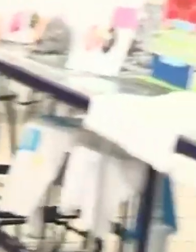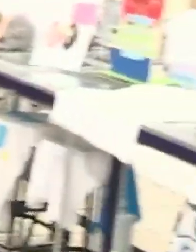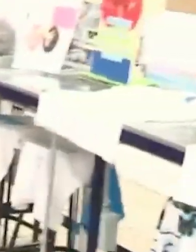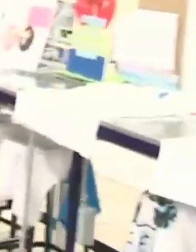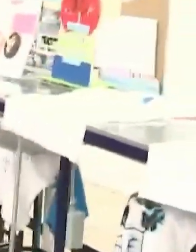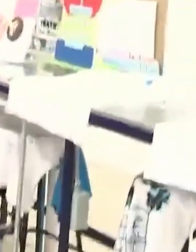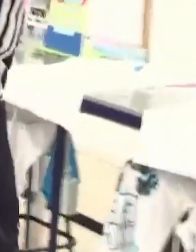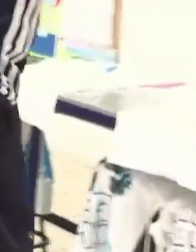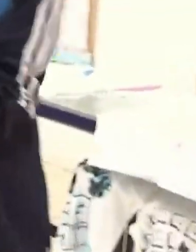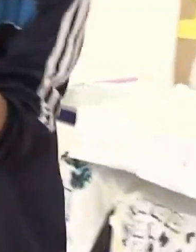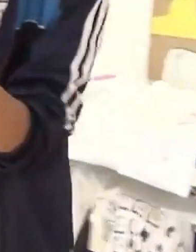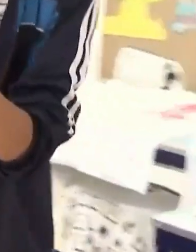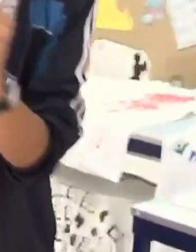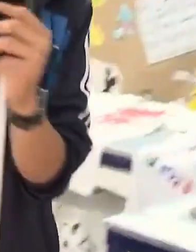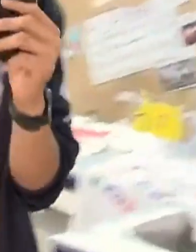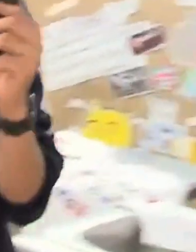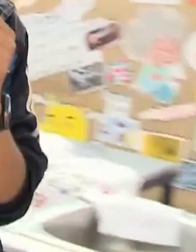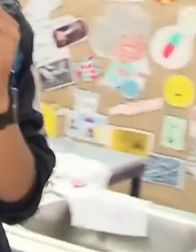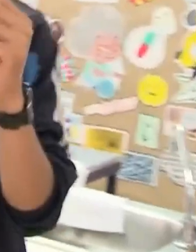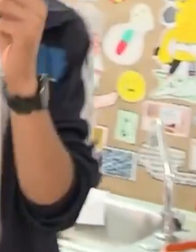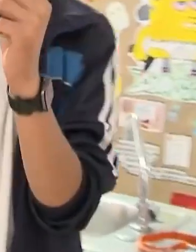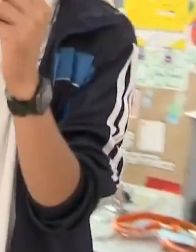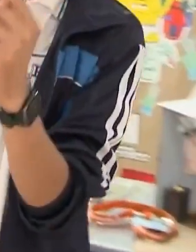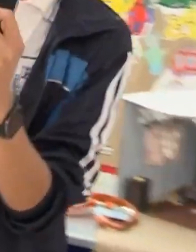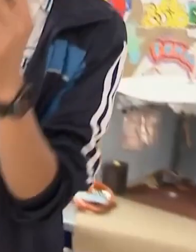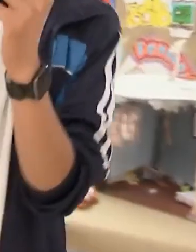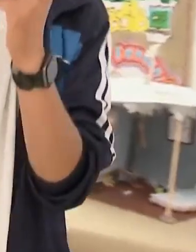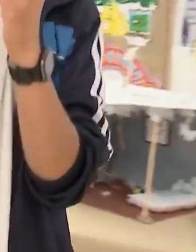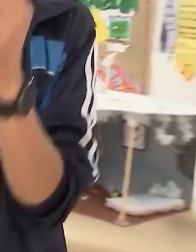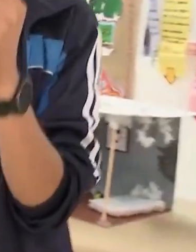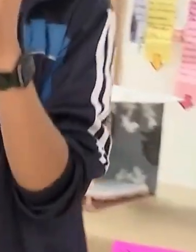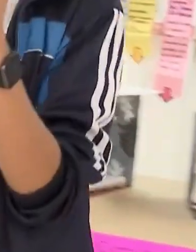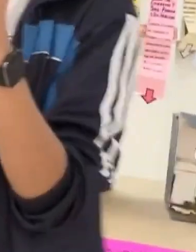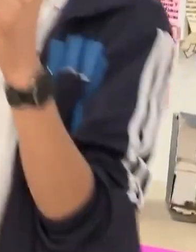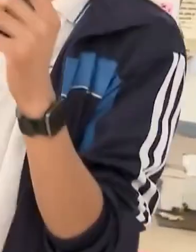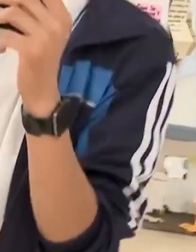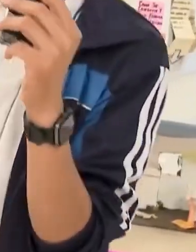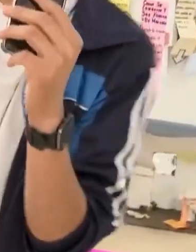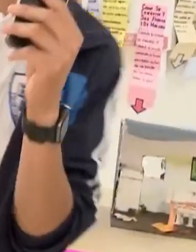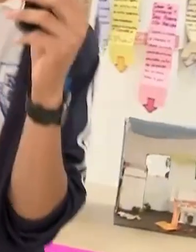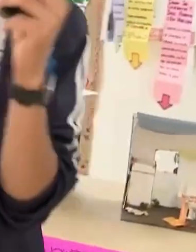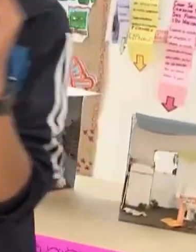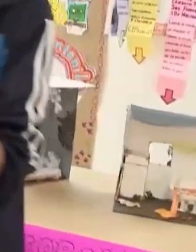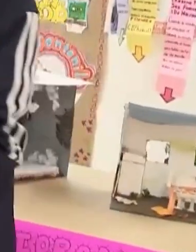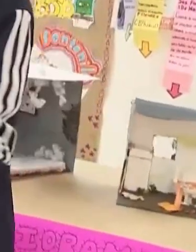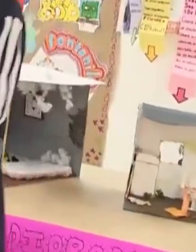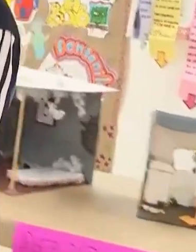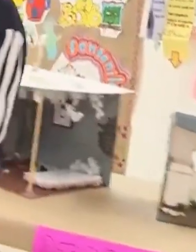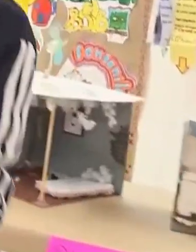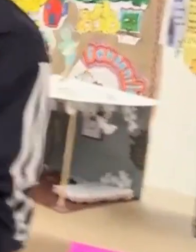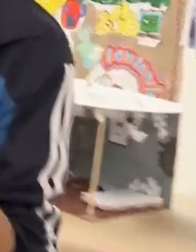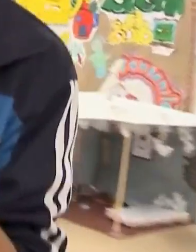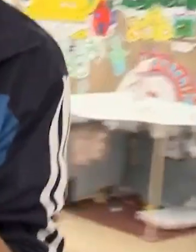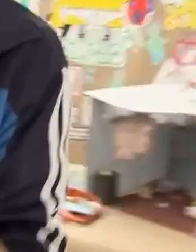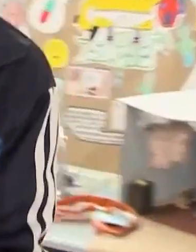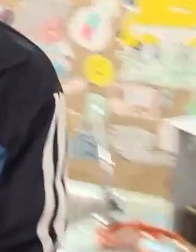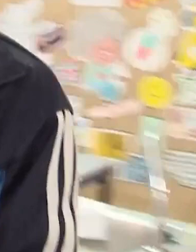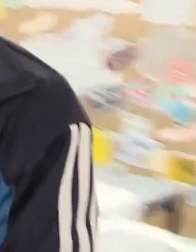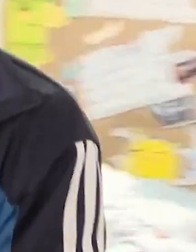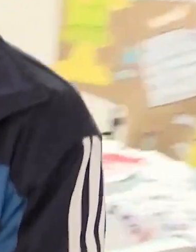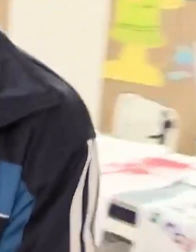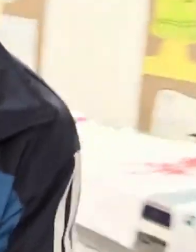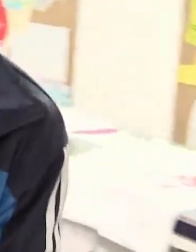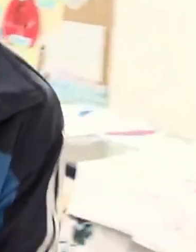maña. No queremos más gente fumando marihuana. Tabaco te afecta de uno y mil modos. Fumar es el vicio más estúpido